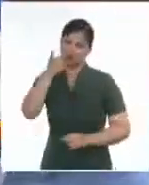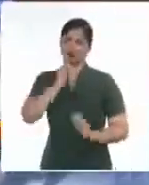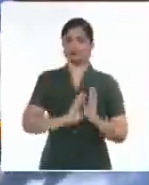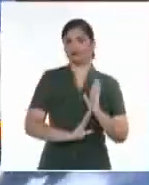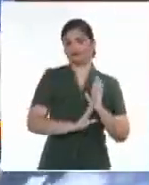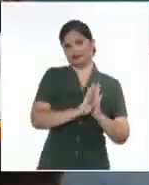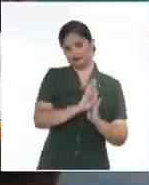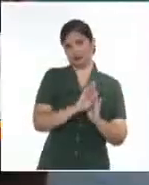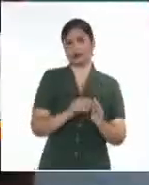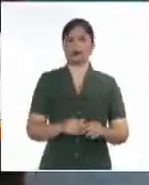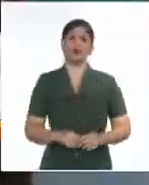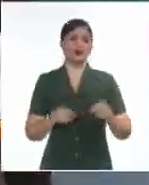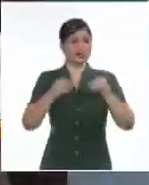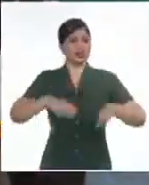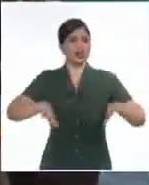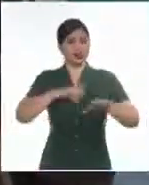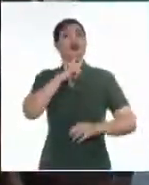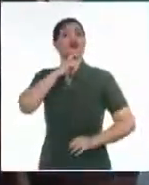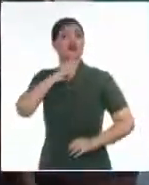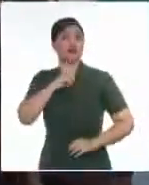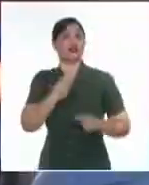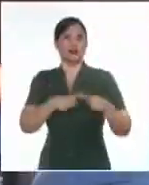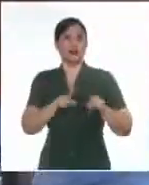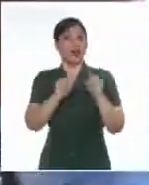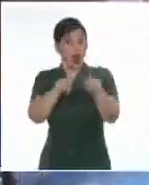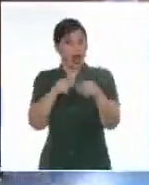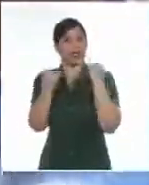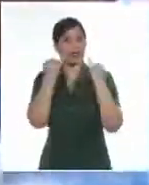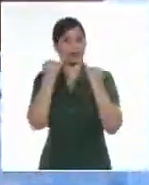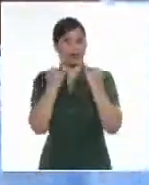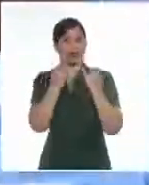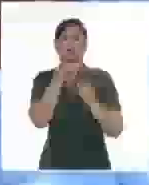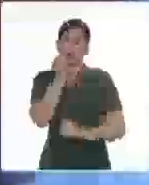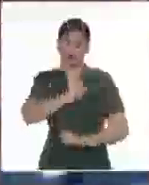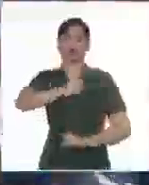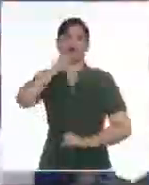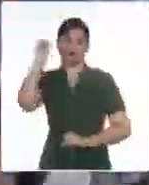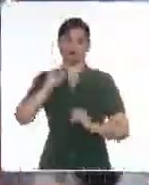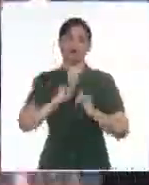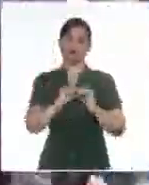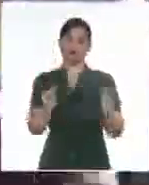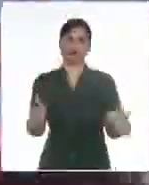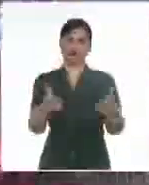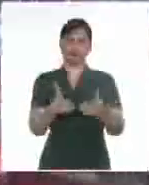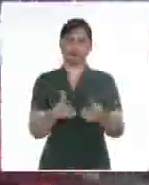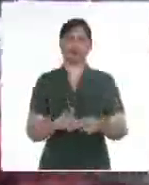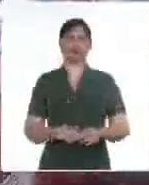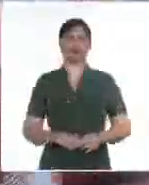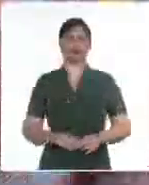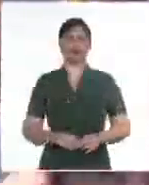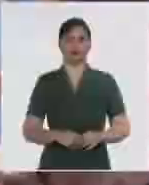tan dura que hemos vivido en los últimos 4 años. Gracias. Desde Placetas en Villa Clara, Wilmer Rodríguez Fernández, Canal Cubano de Noticias.